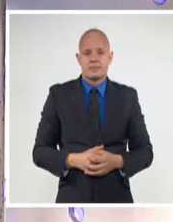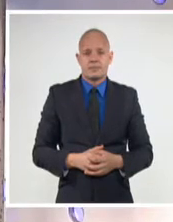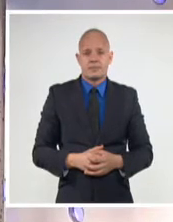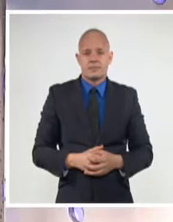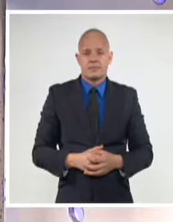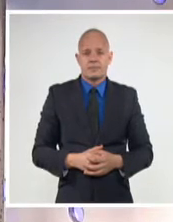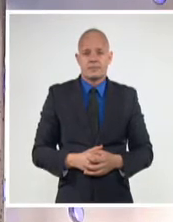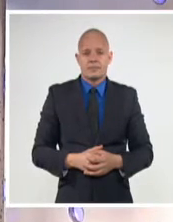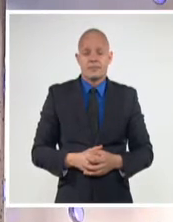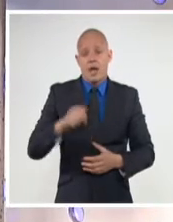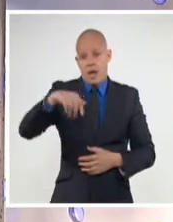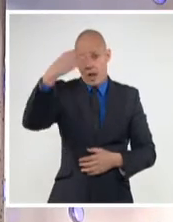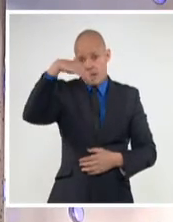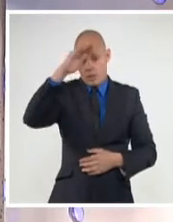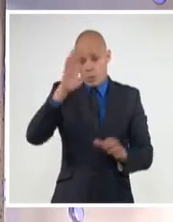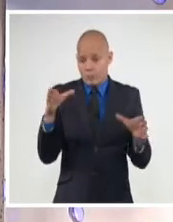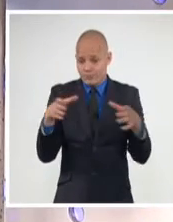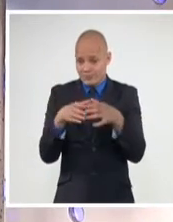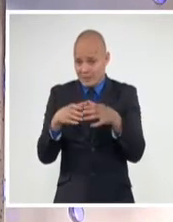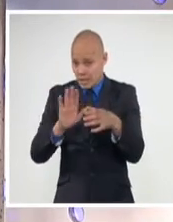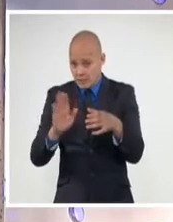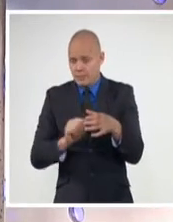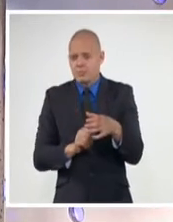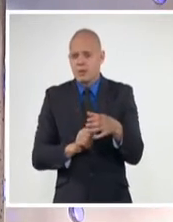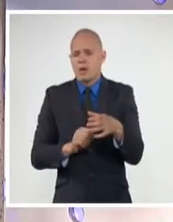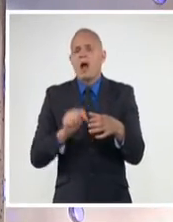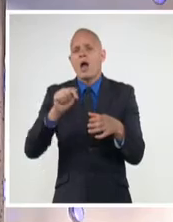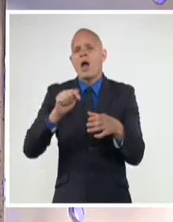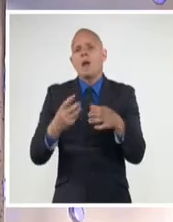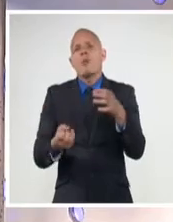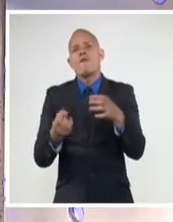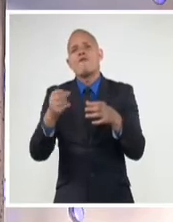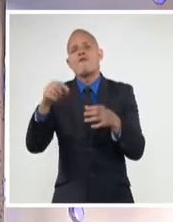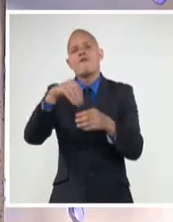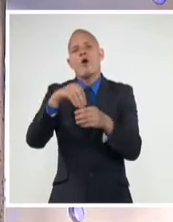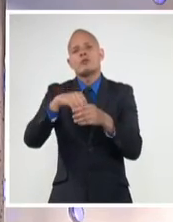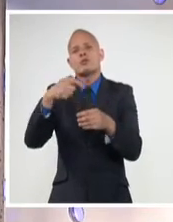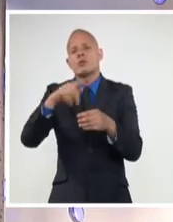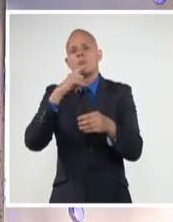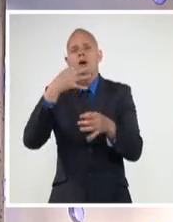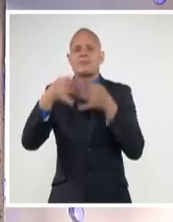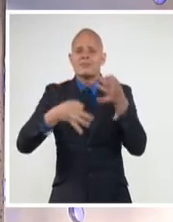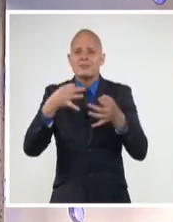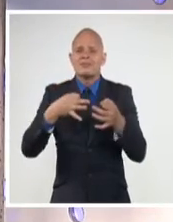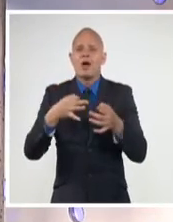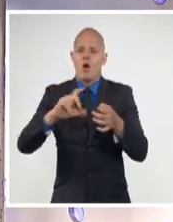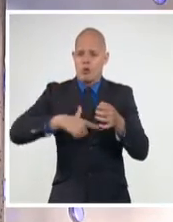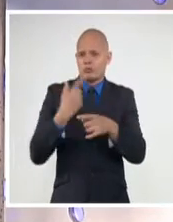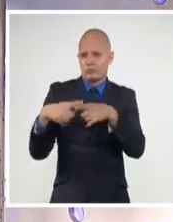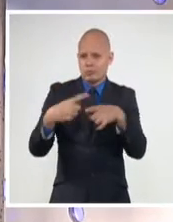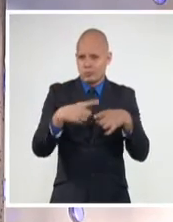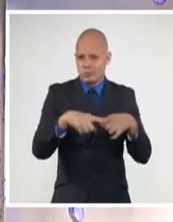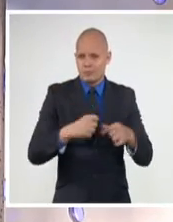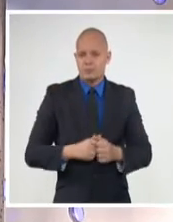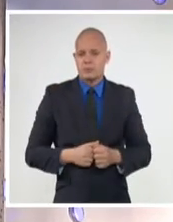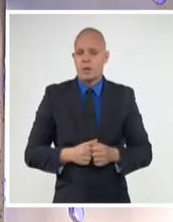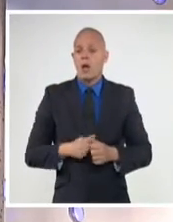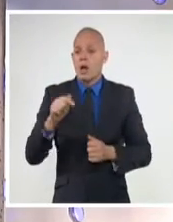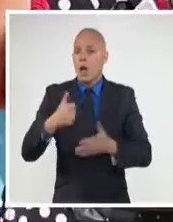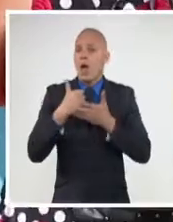El Fondo Cubano de Bienes Culturales coordina proyectos en beneficio de la sociedad. La empresa apoya a los gobiernos locales en el actual